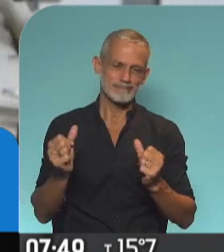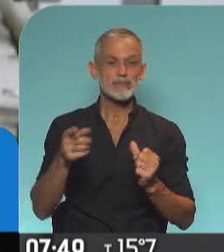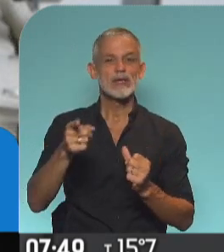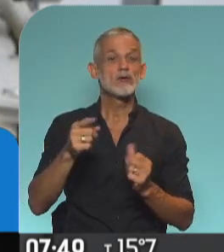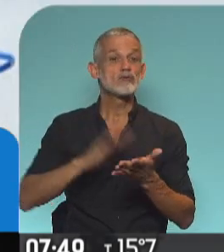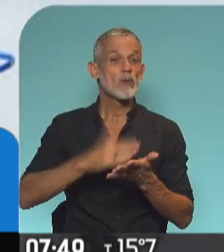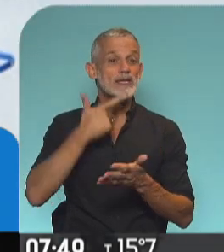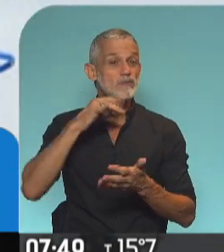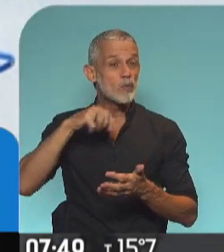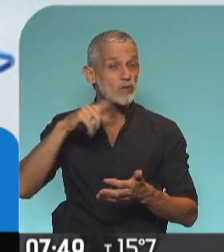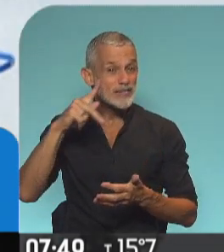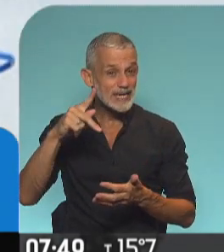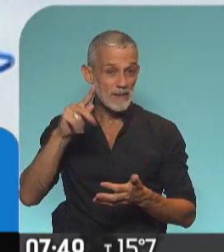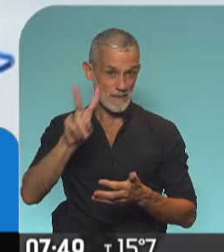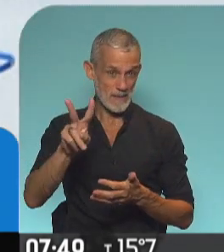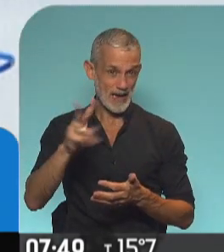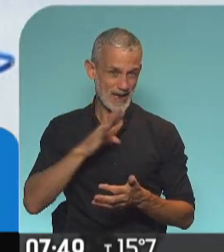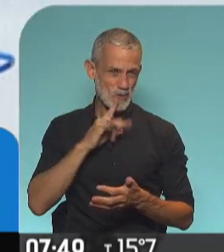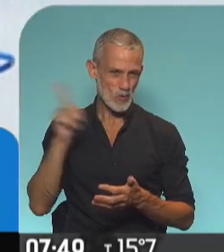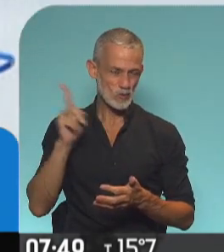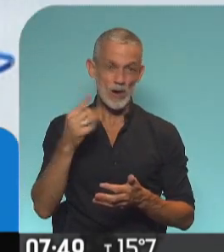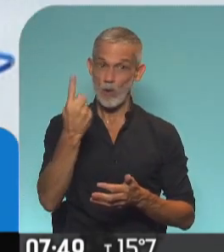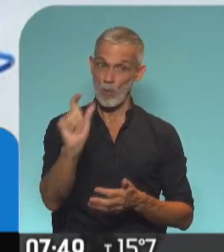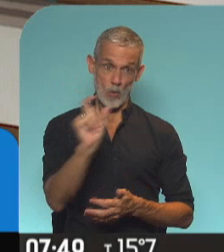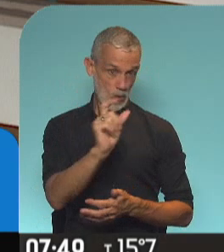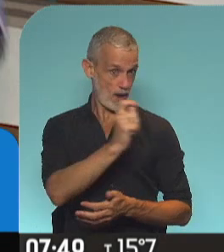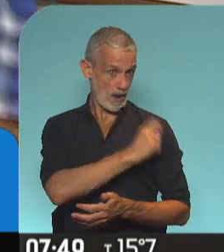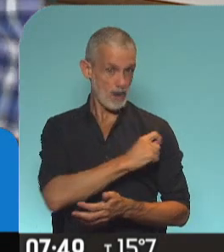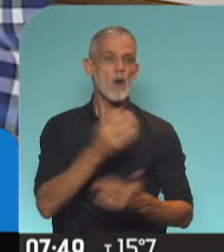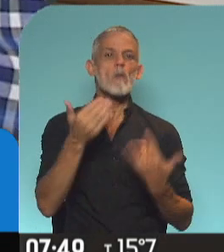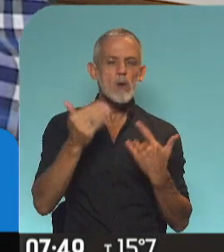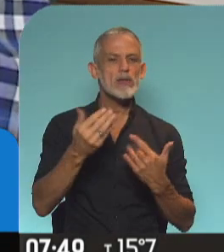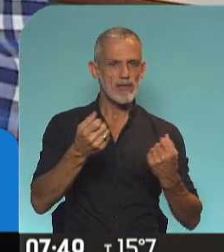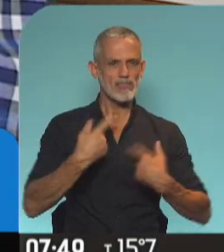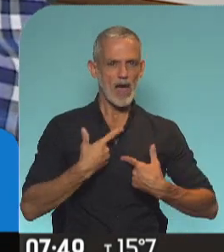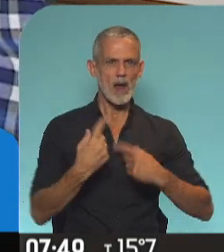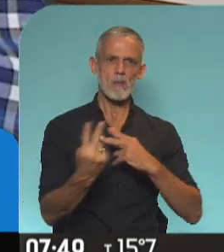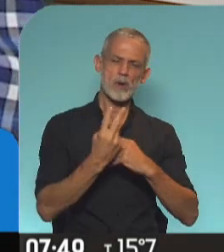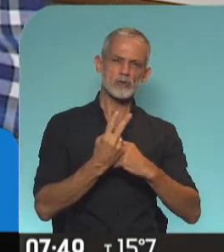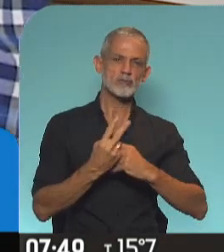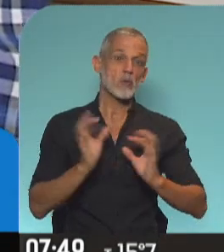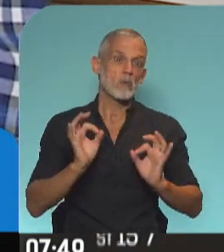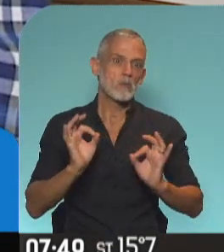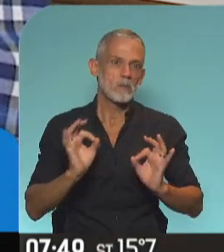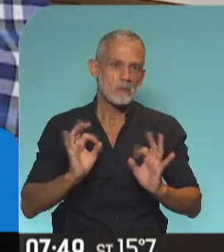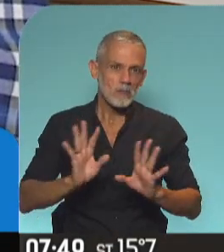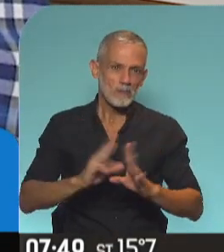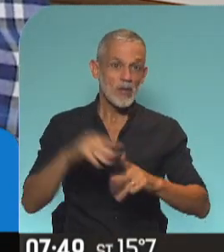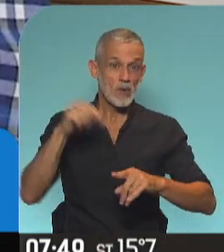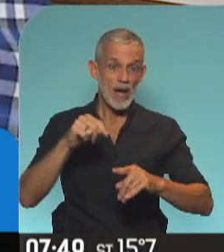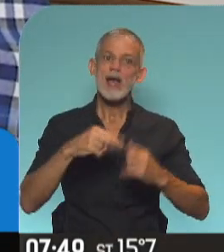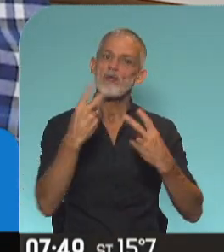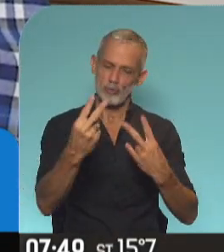a la Sputnik V, un estudio determinó que con solo una dosis puede alcanzarse la protección necesaria, aunque por el momento en Argentina continuará la